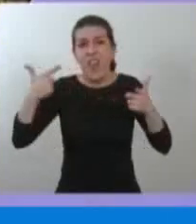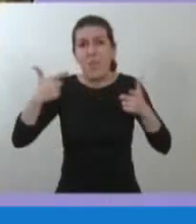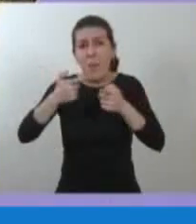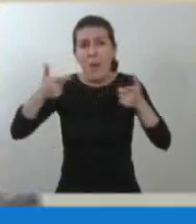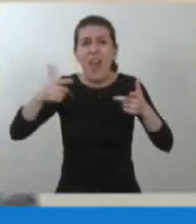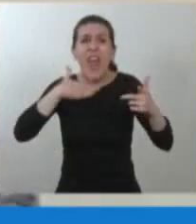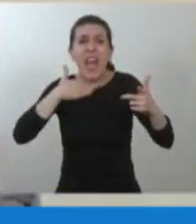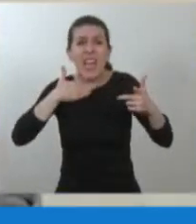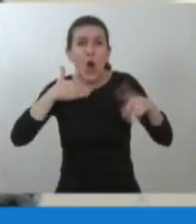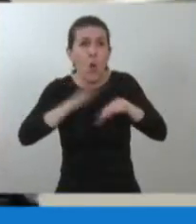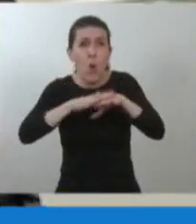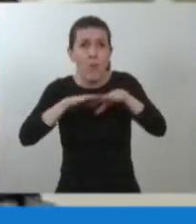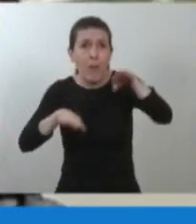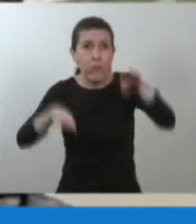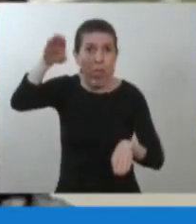desigualdad